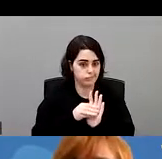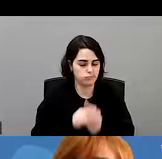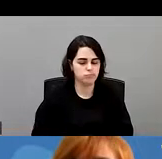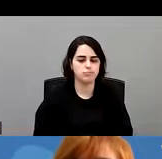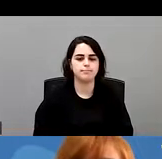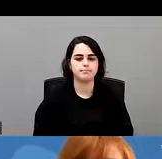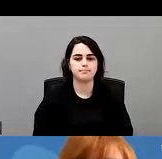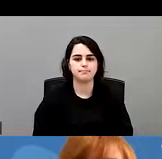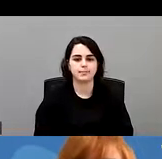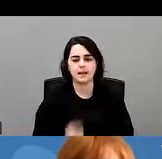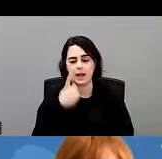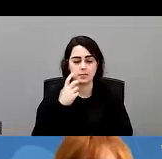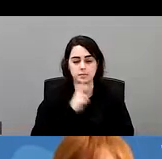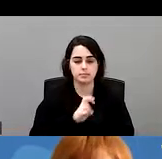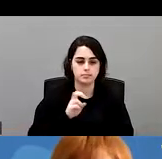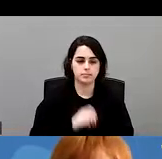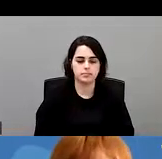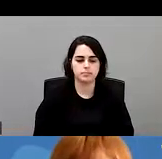A ver.